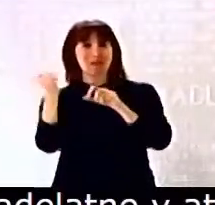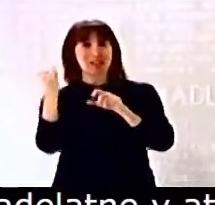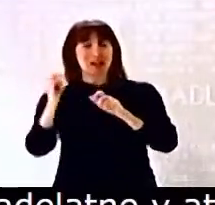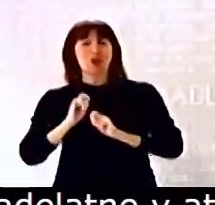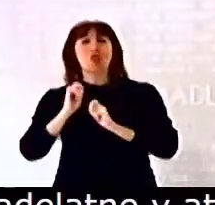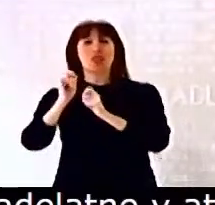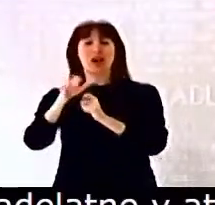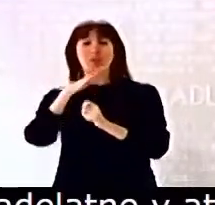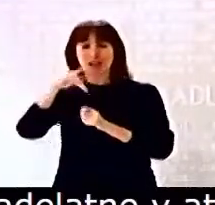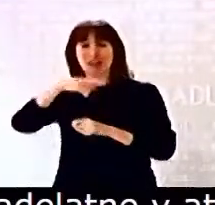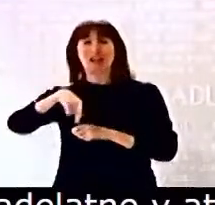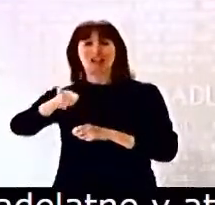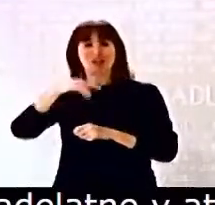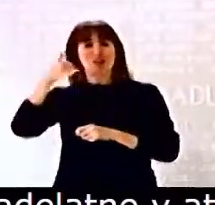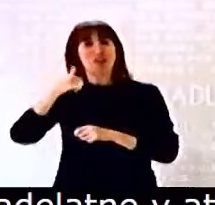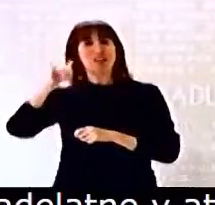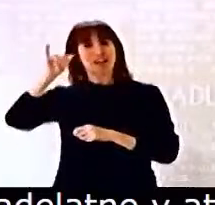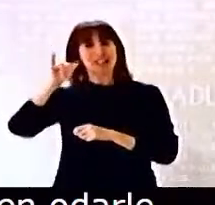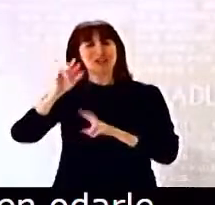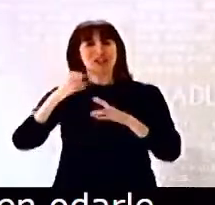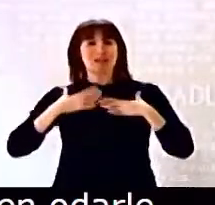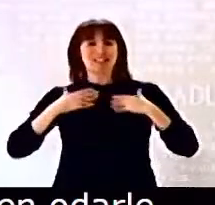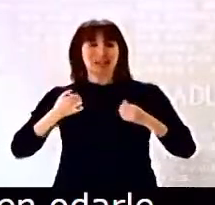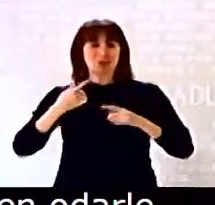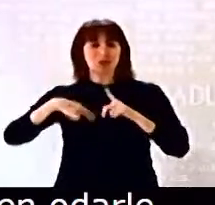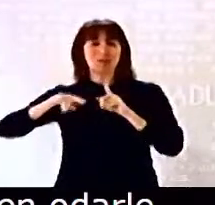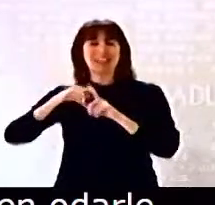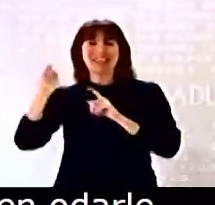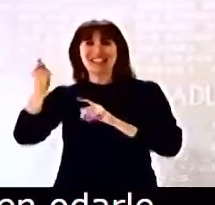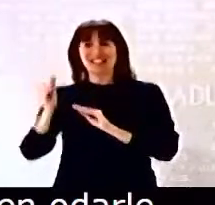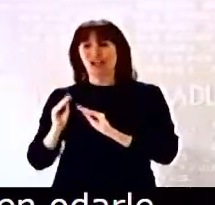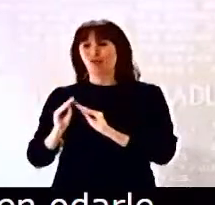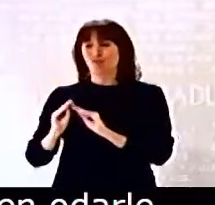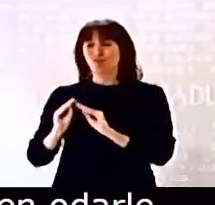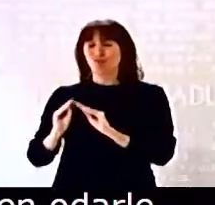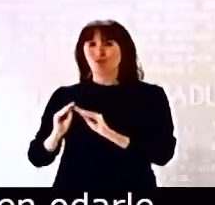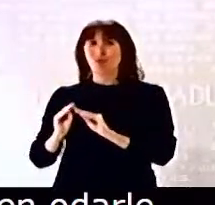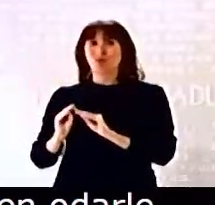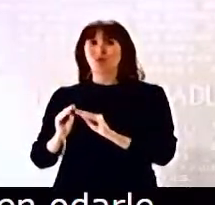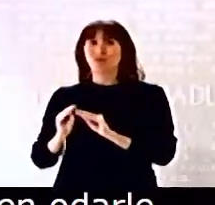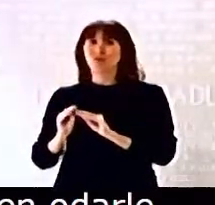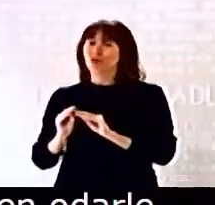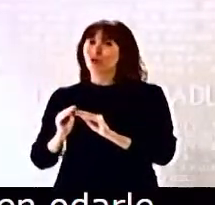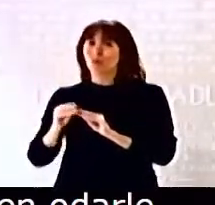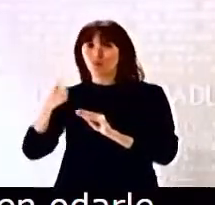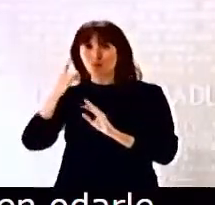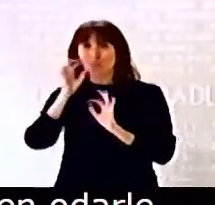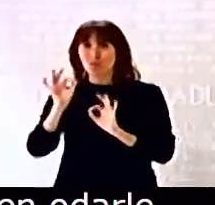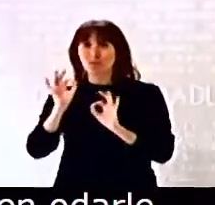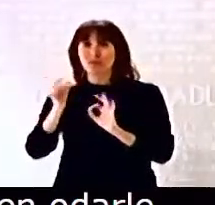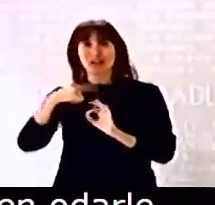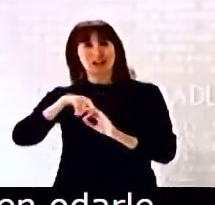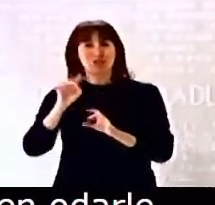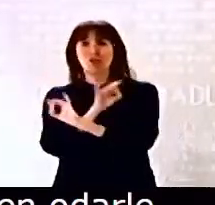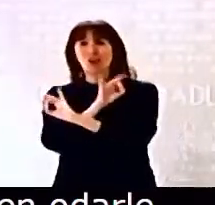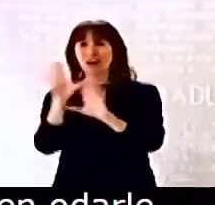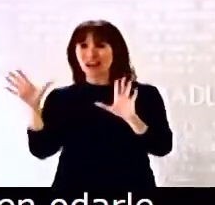que están arriesgando, aparte de su salud, el dinero y a los que tenemos que hablarle con total